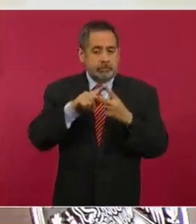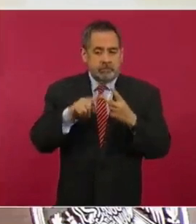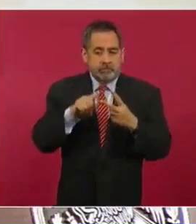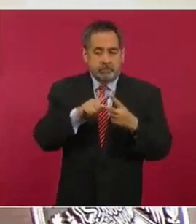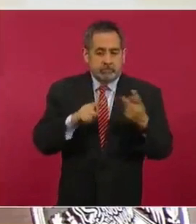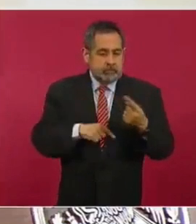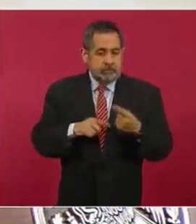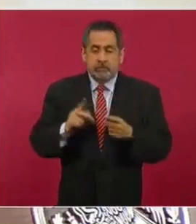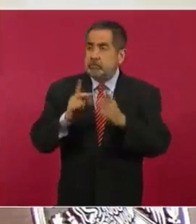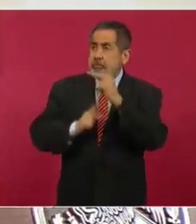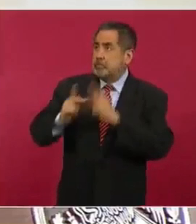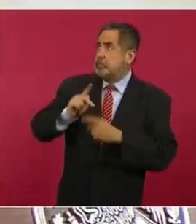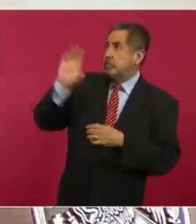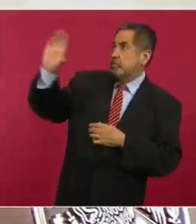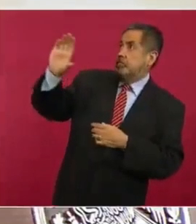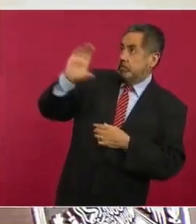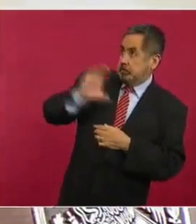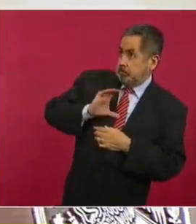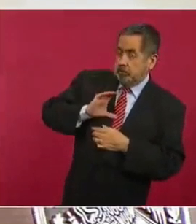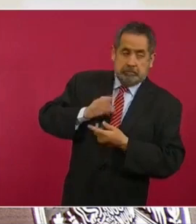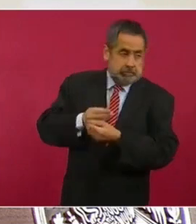que endeudáramos al país